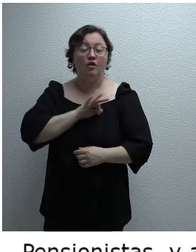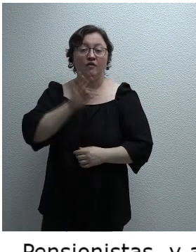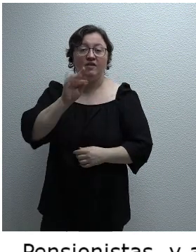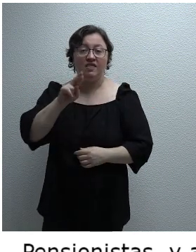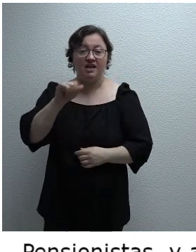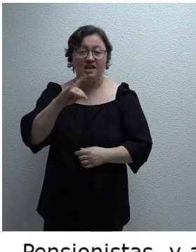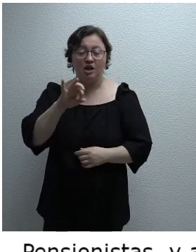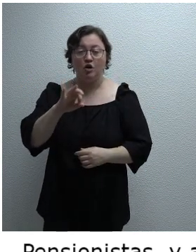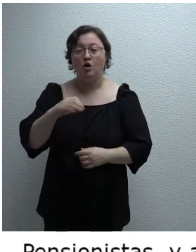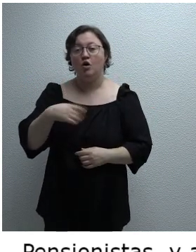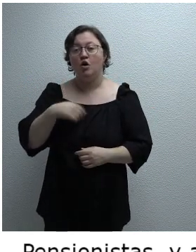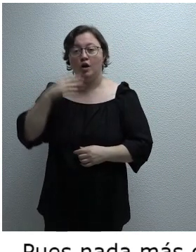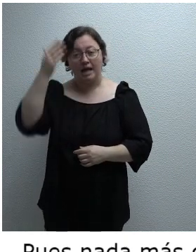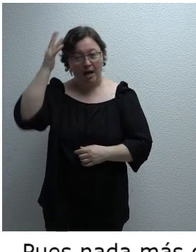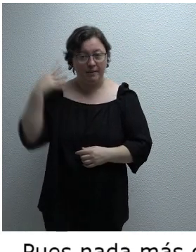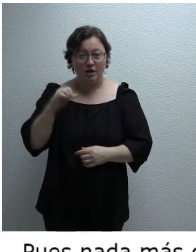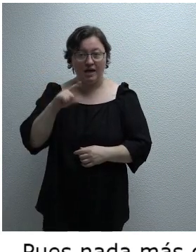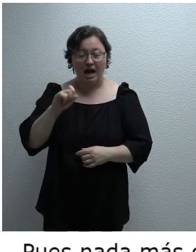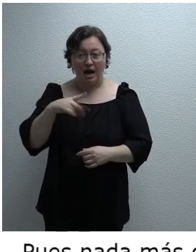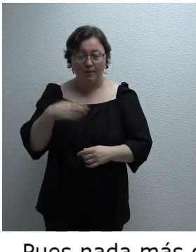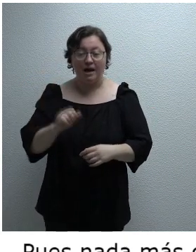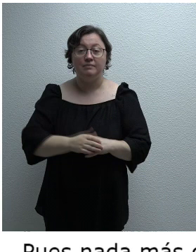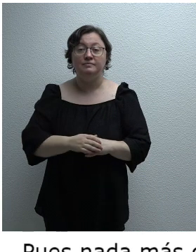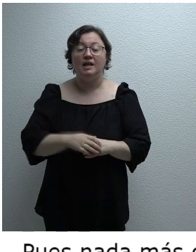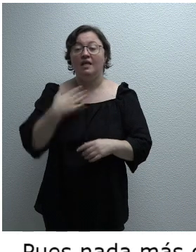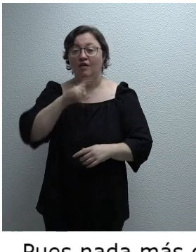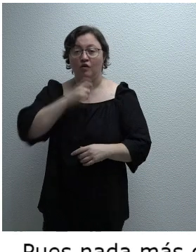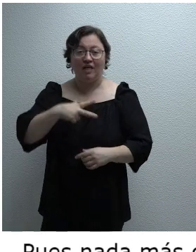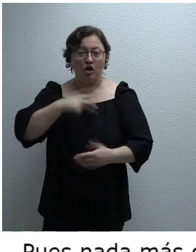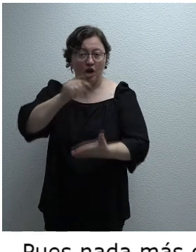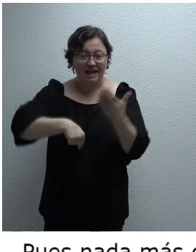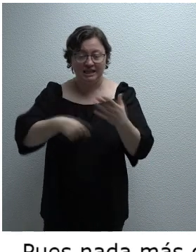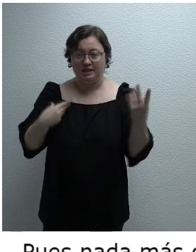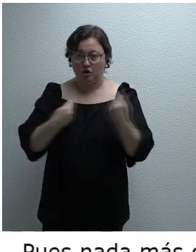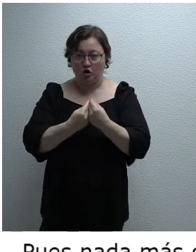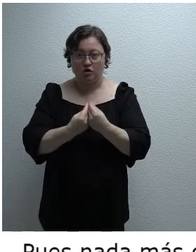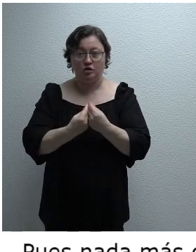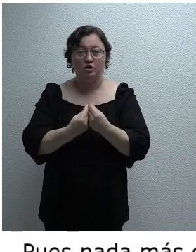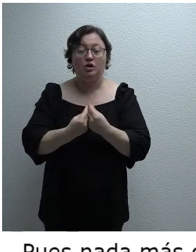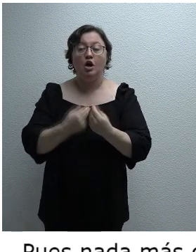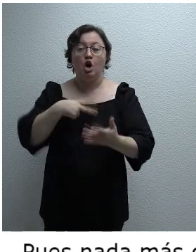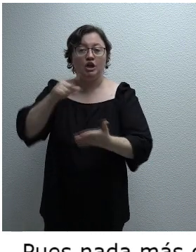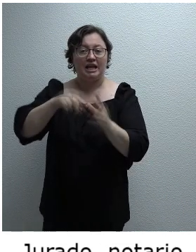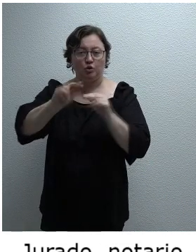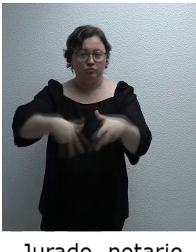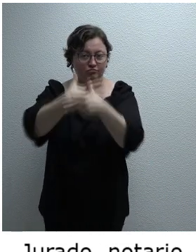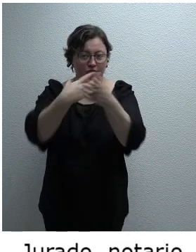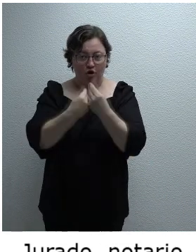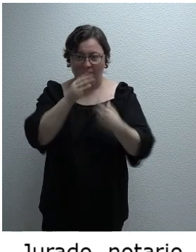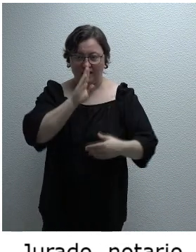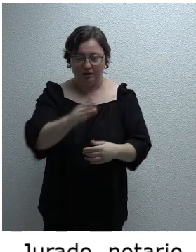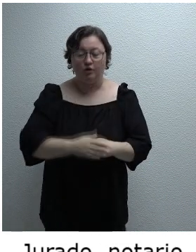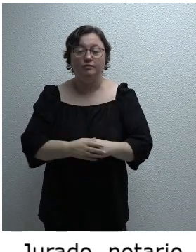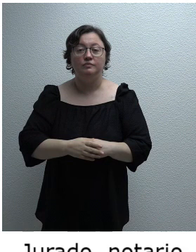Cabello de Alba, notario, director de la sección social de la Fundación Aiquitas, que se conecta desde su notaría, doña